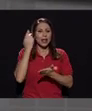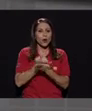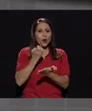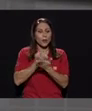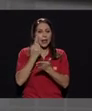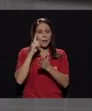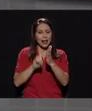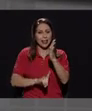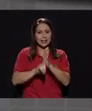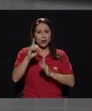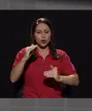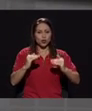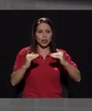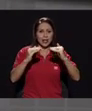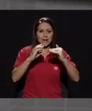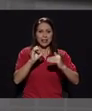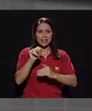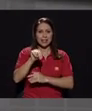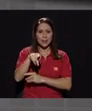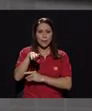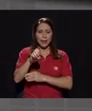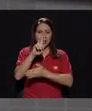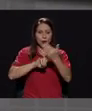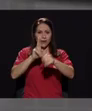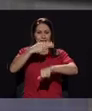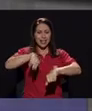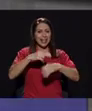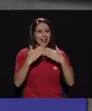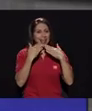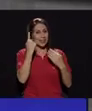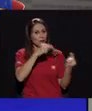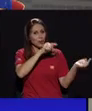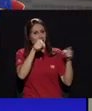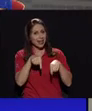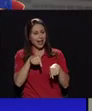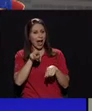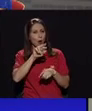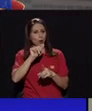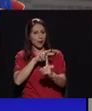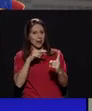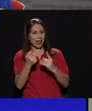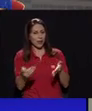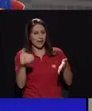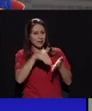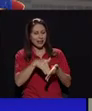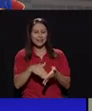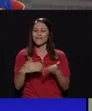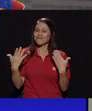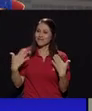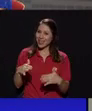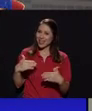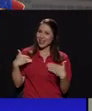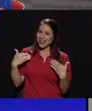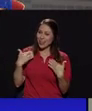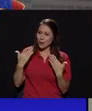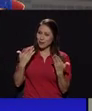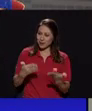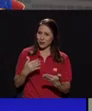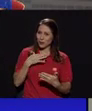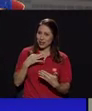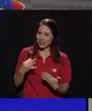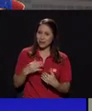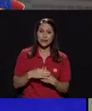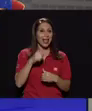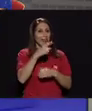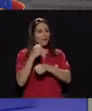Desarrollo Sostenible, CIMPE, de la Universidad Nacional. Gracias, don Olman, por venir a Una Mirada una vez más. Encantado, más bien un placer. Gracias. Don